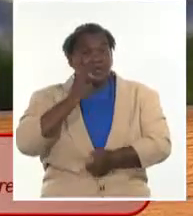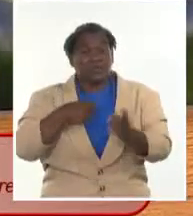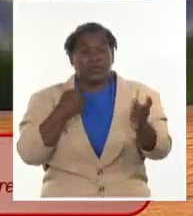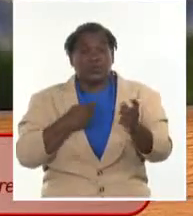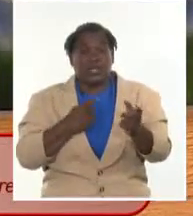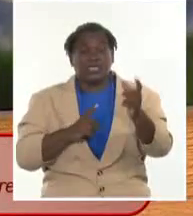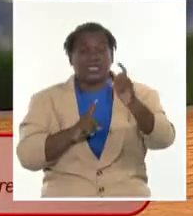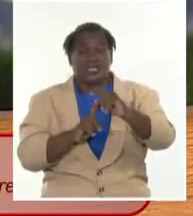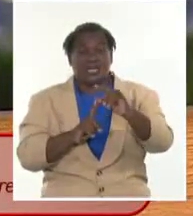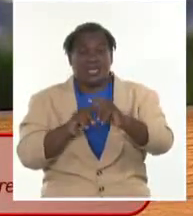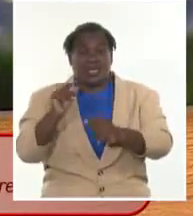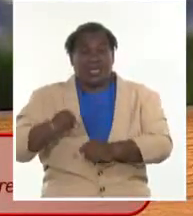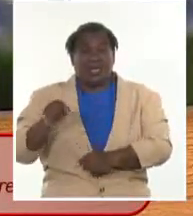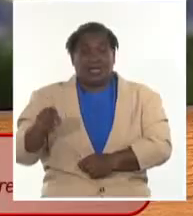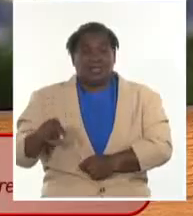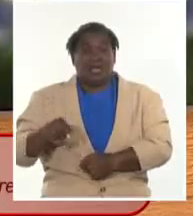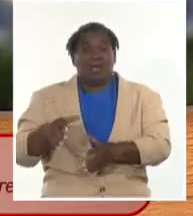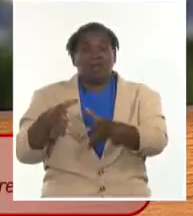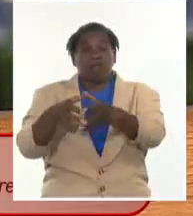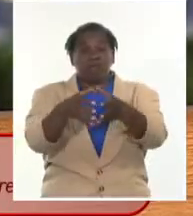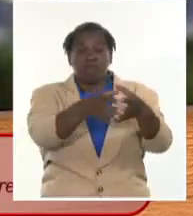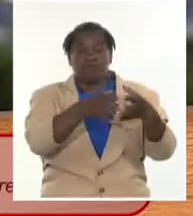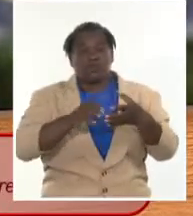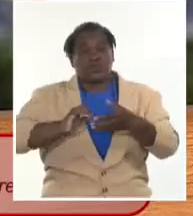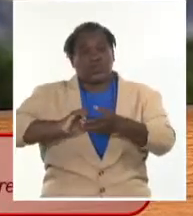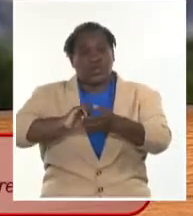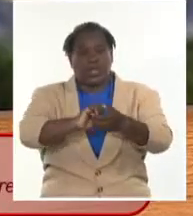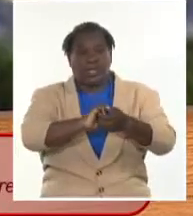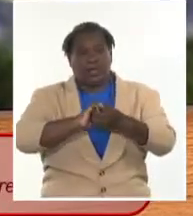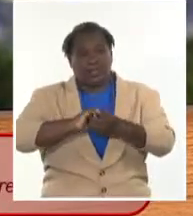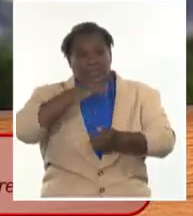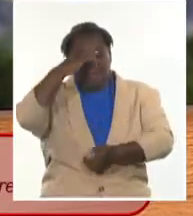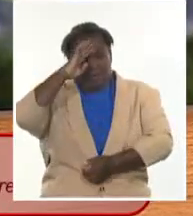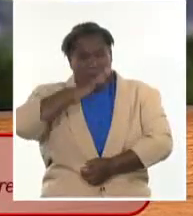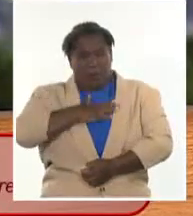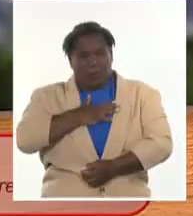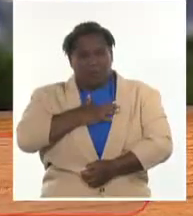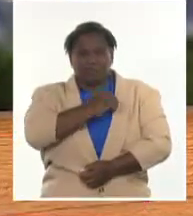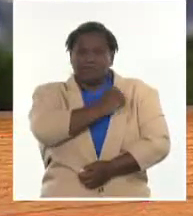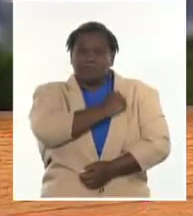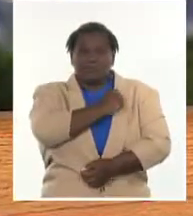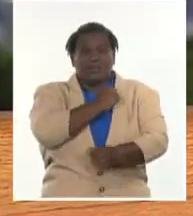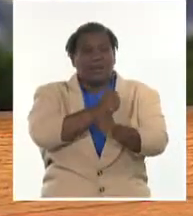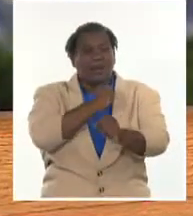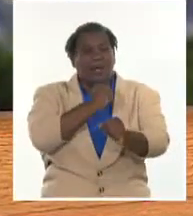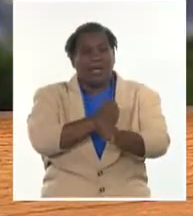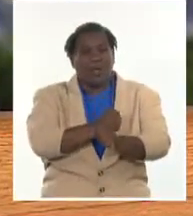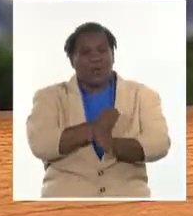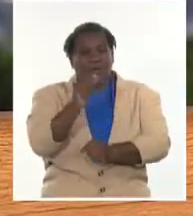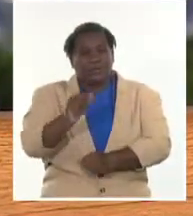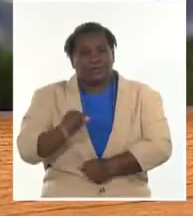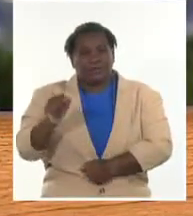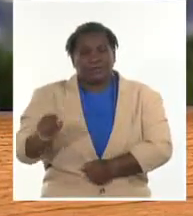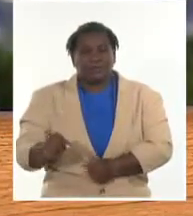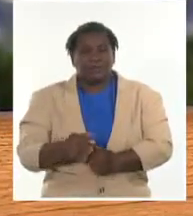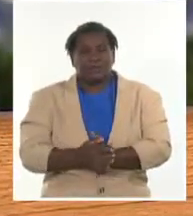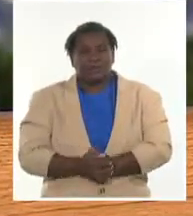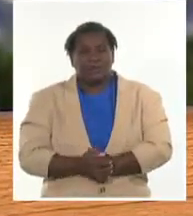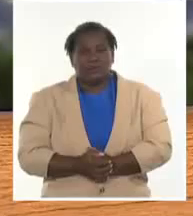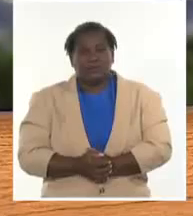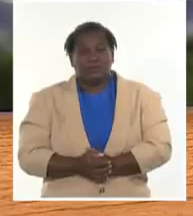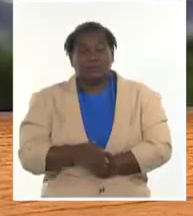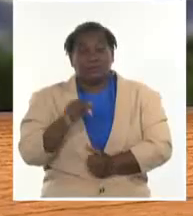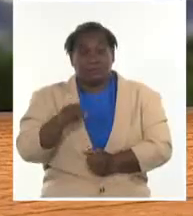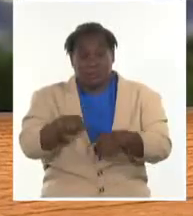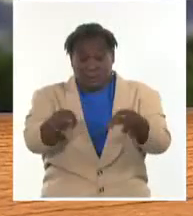sindicalistas, grupos de solidaridad, queridos trabajadores, desde esta